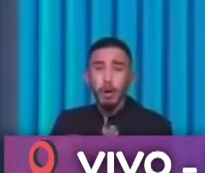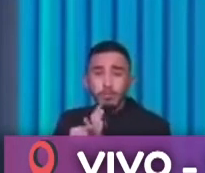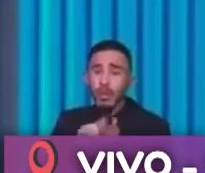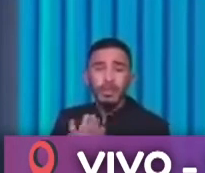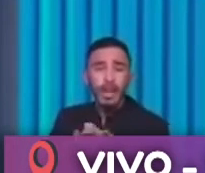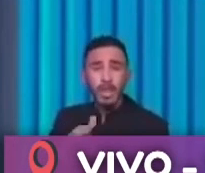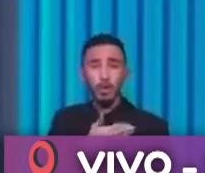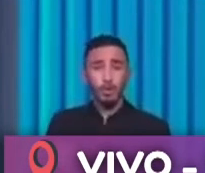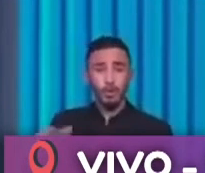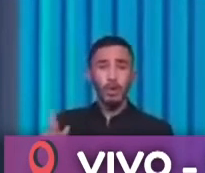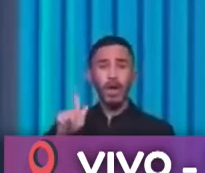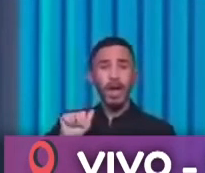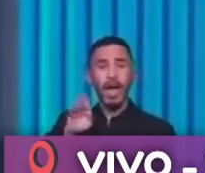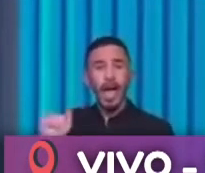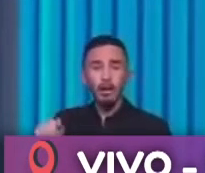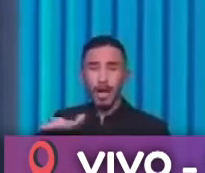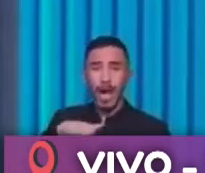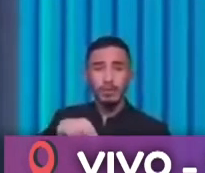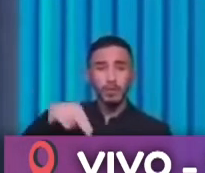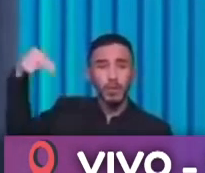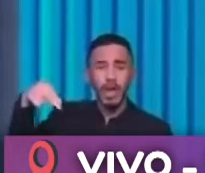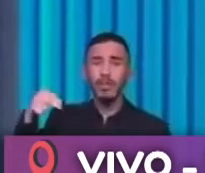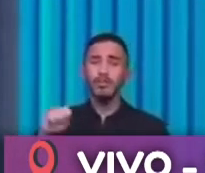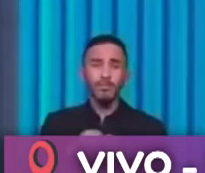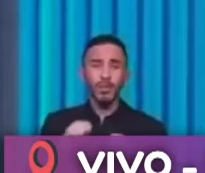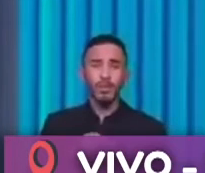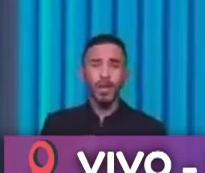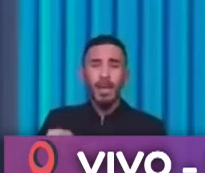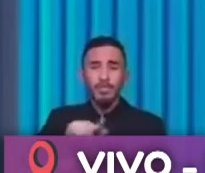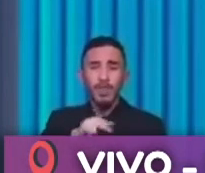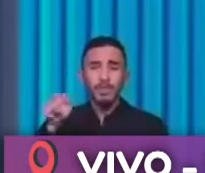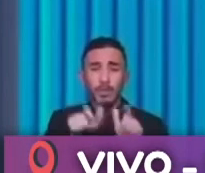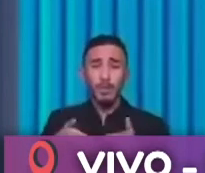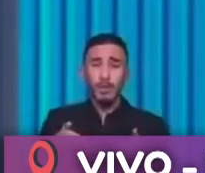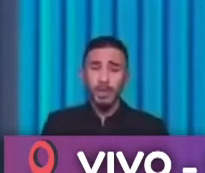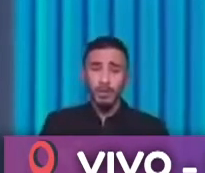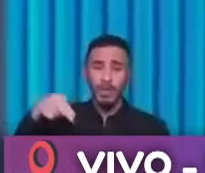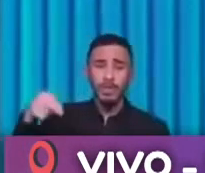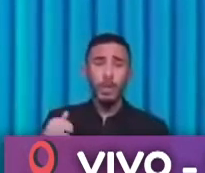fue el presidente del Congreso que asume la presidencia luego de que